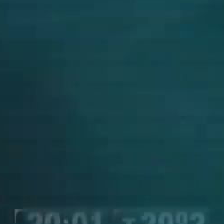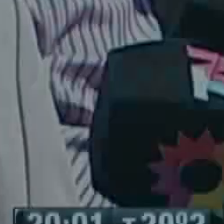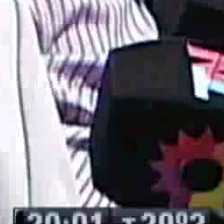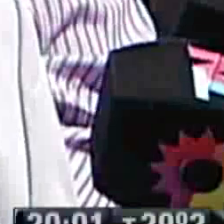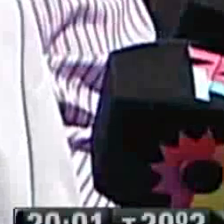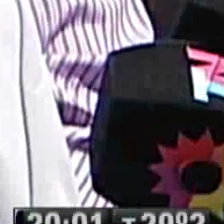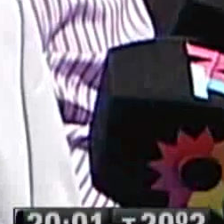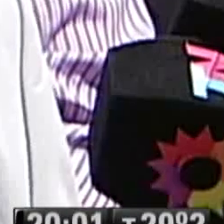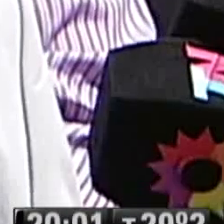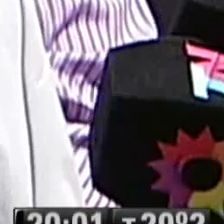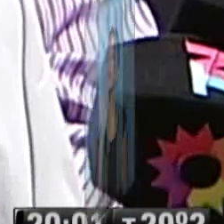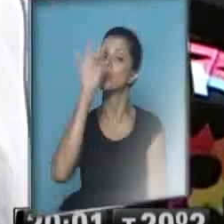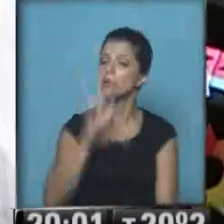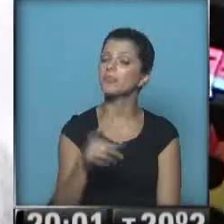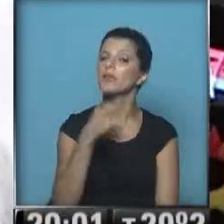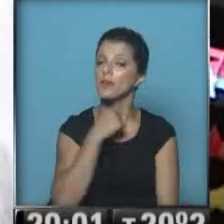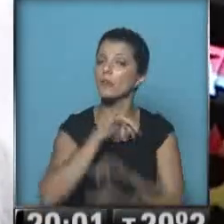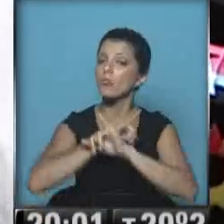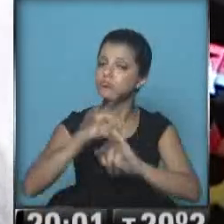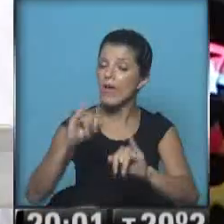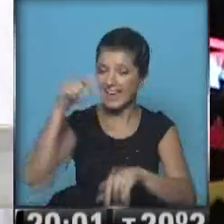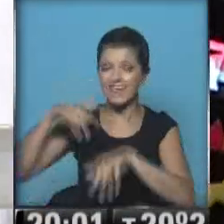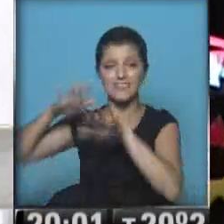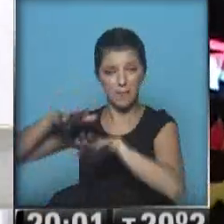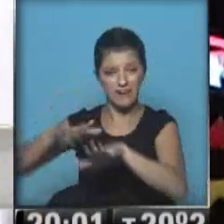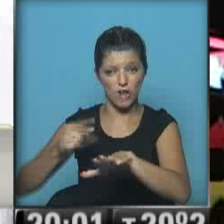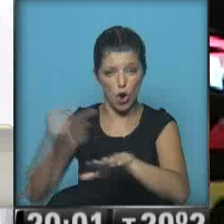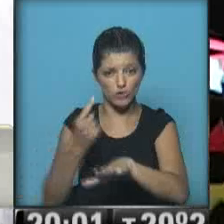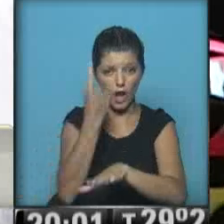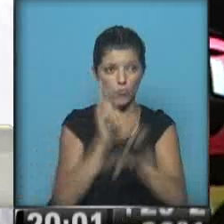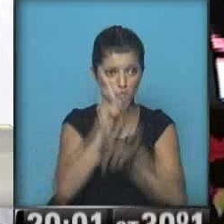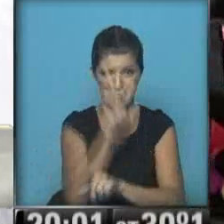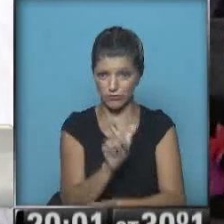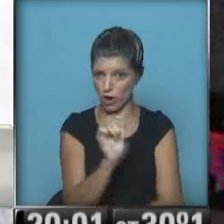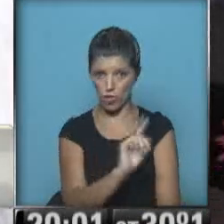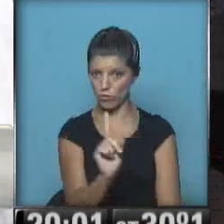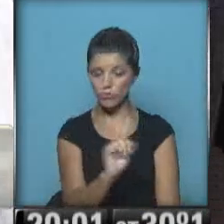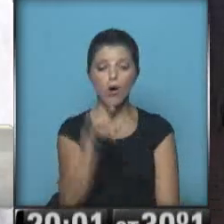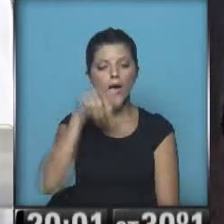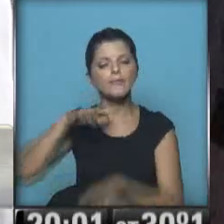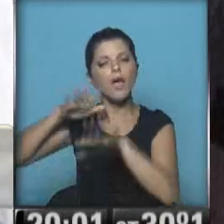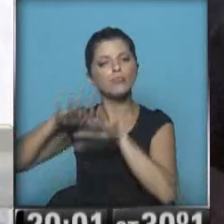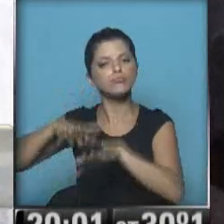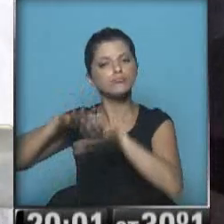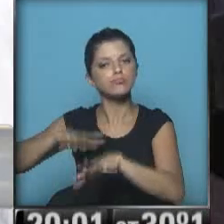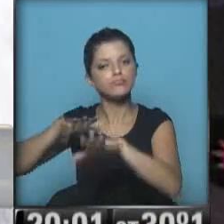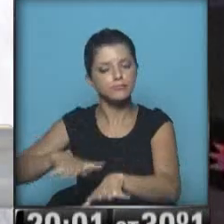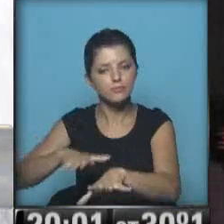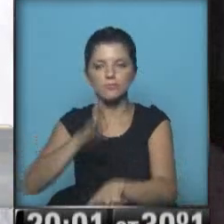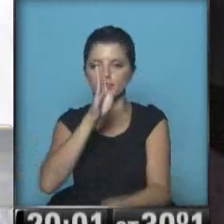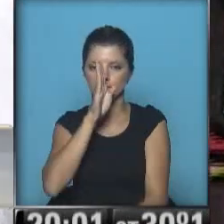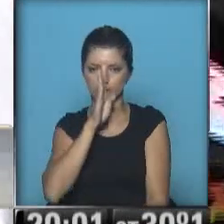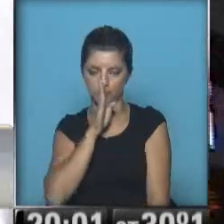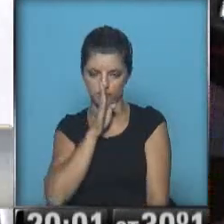Solamente también les queremos transmitir de que no es una marcha en contra de nadie. Es una marcha en